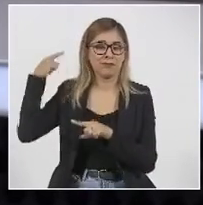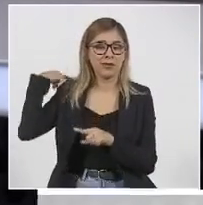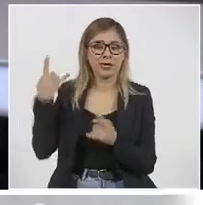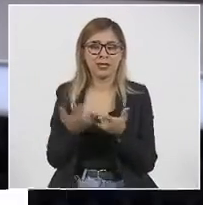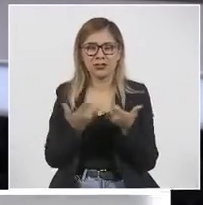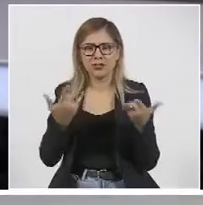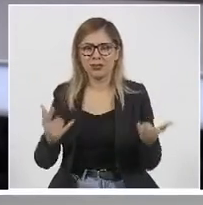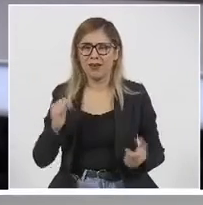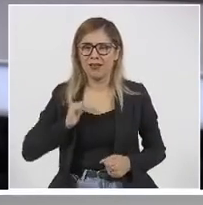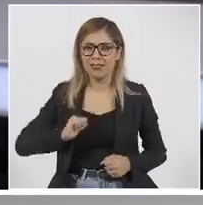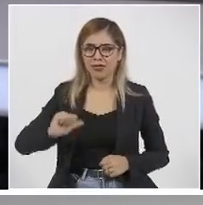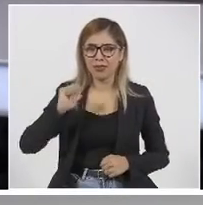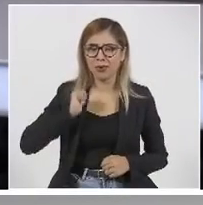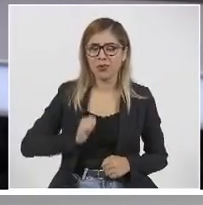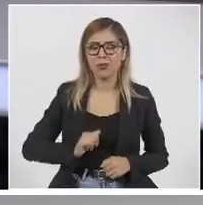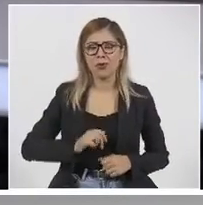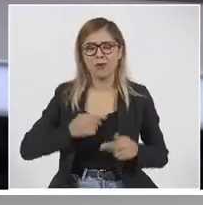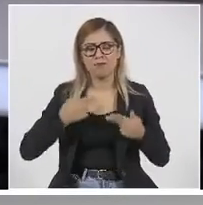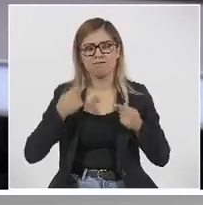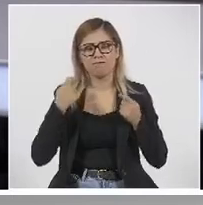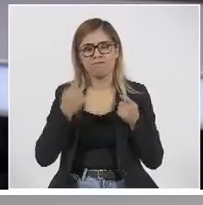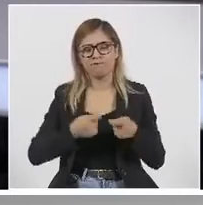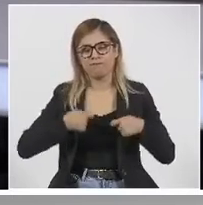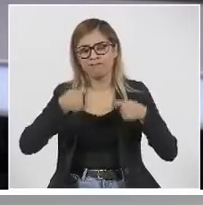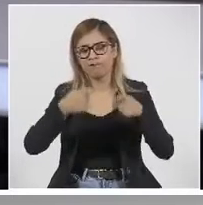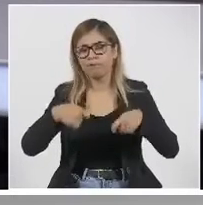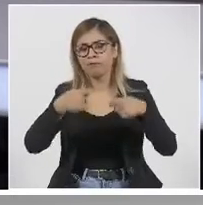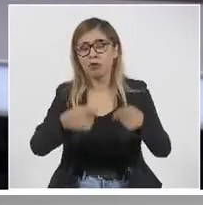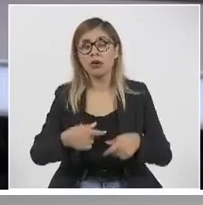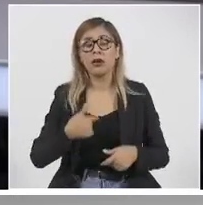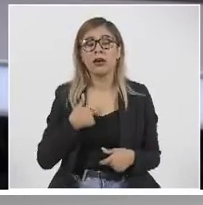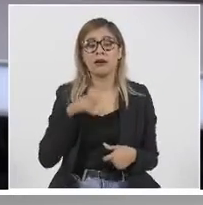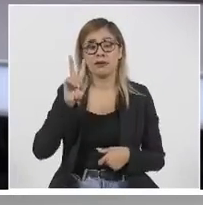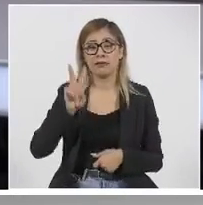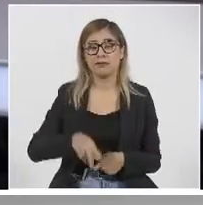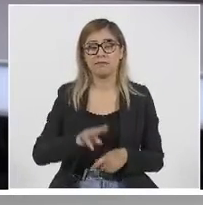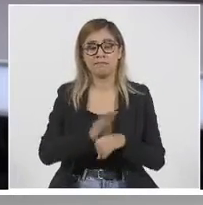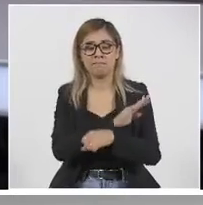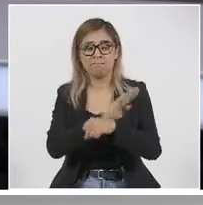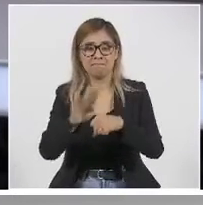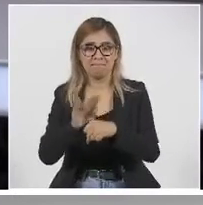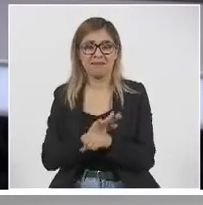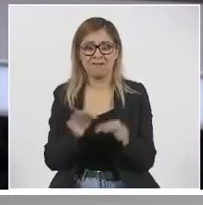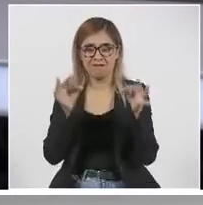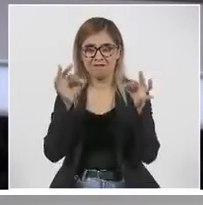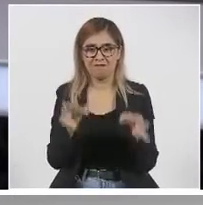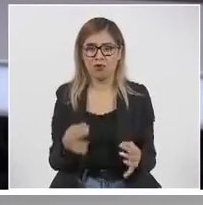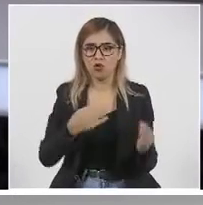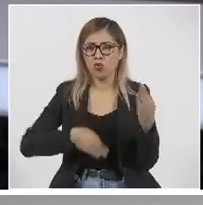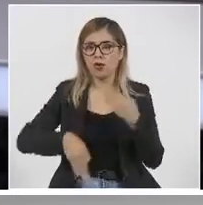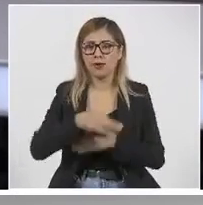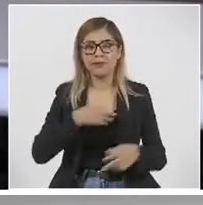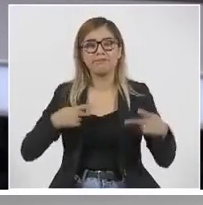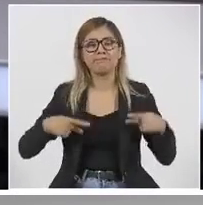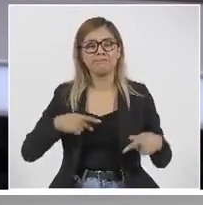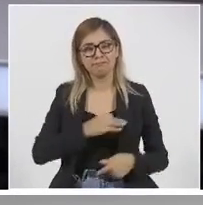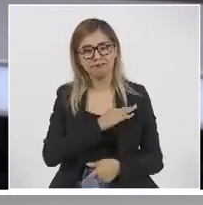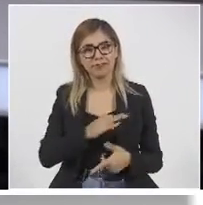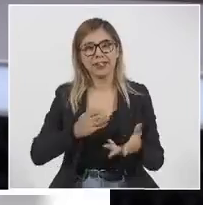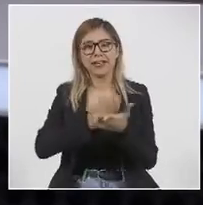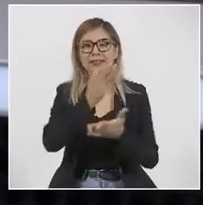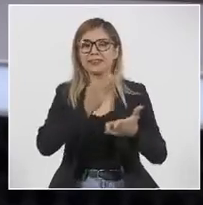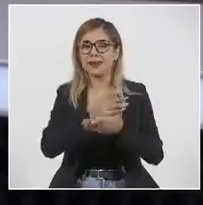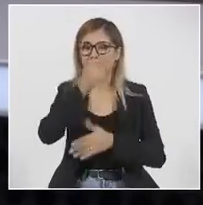en generaciones y que sus beneficios están plenamente comprobados, además de que es muy accesible a toda la población. Invitarlos a que